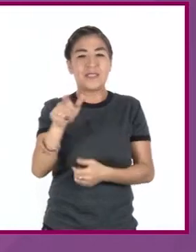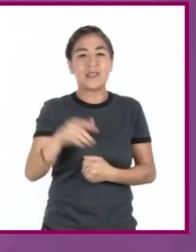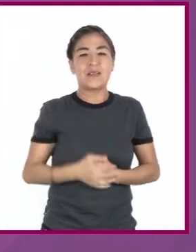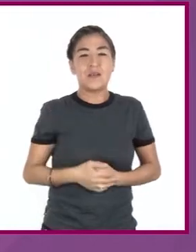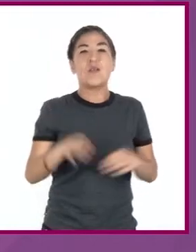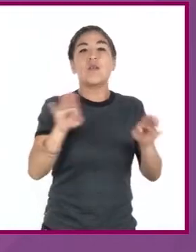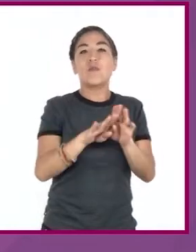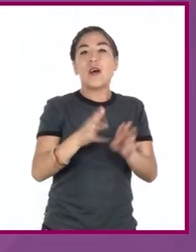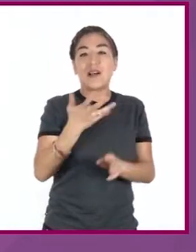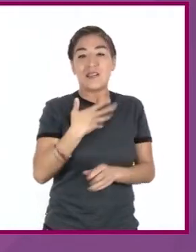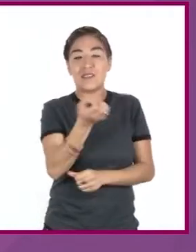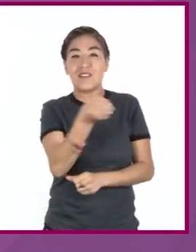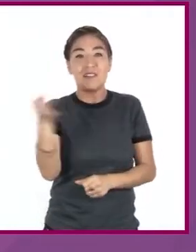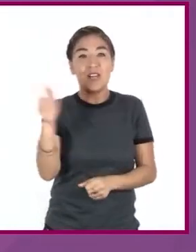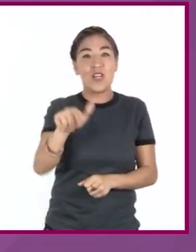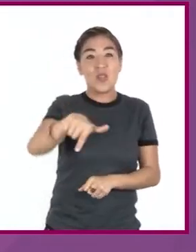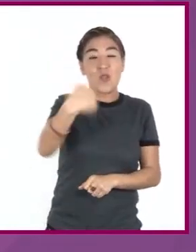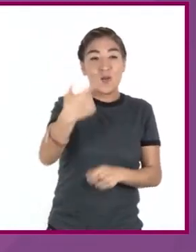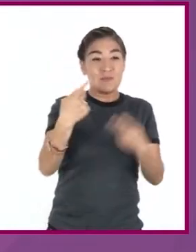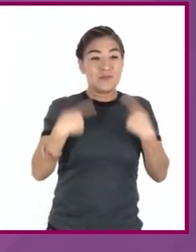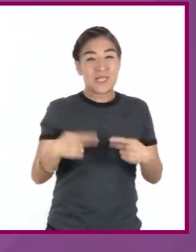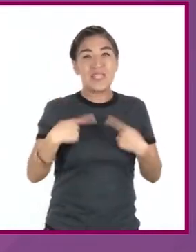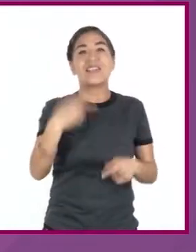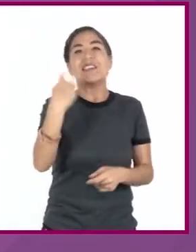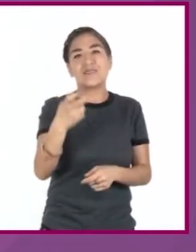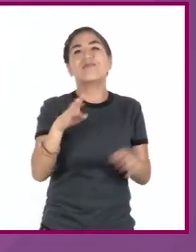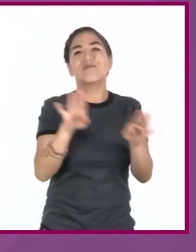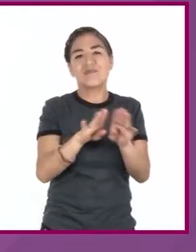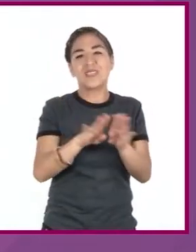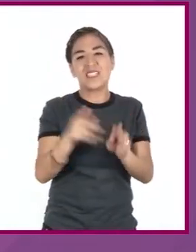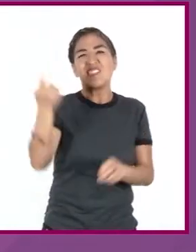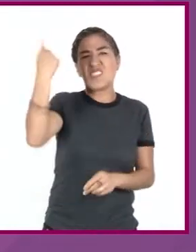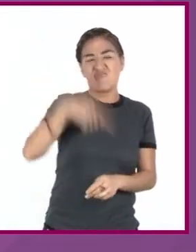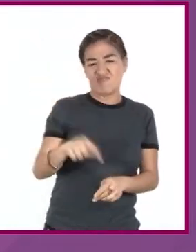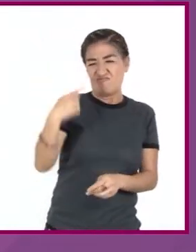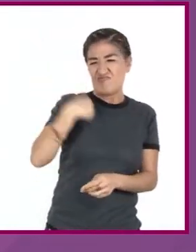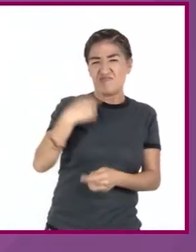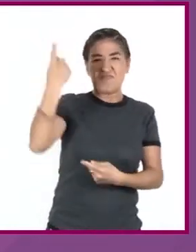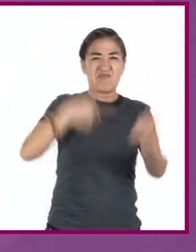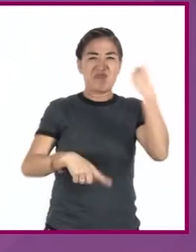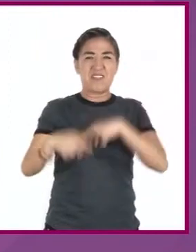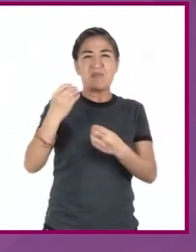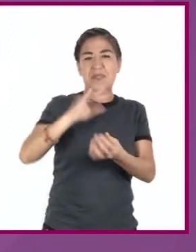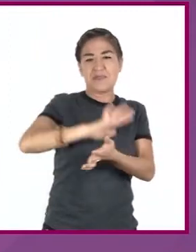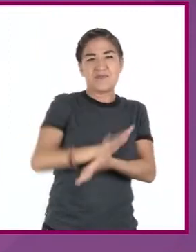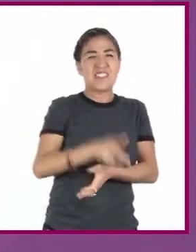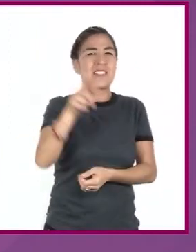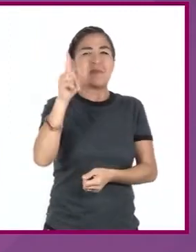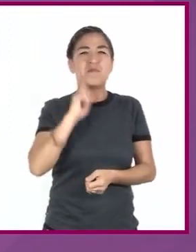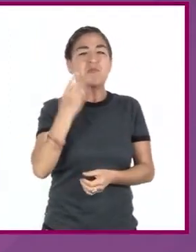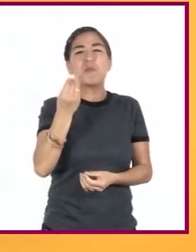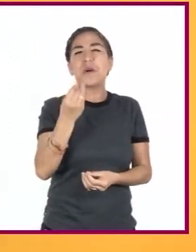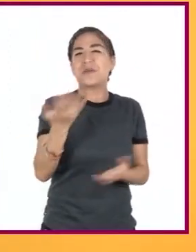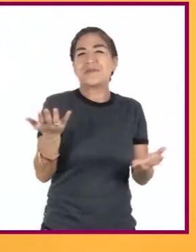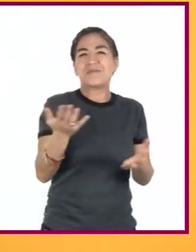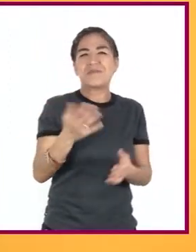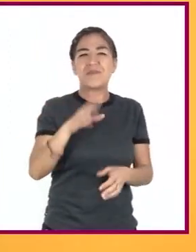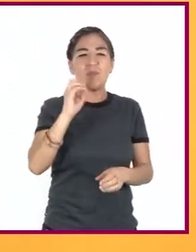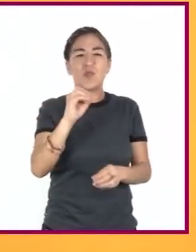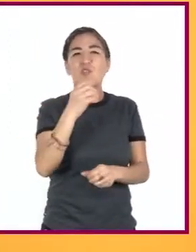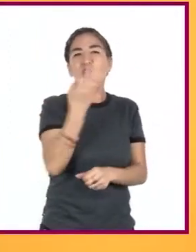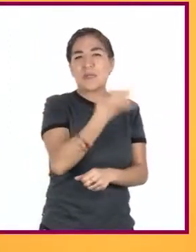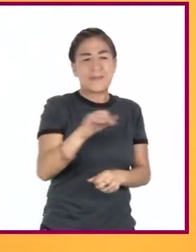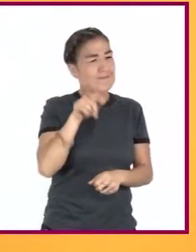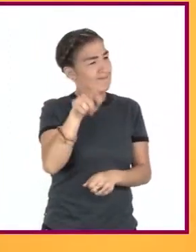con tener 2 sirvientes a su disposición, por lo que me trataba con mucho desprecio. Era una mujer muy clasista. Qué persona